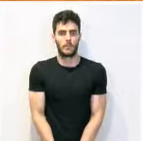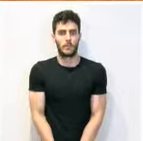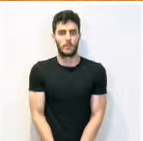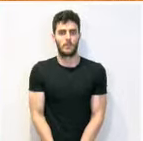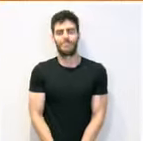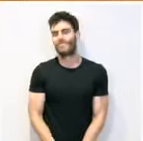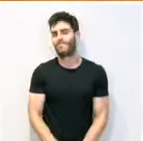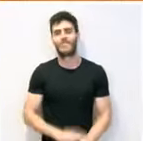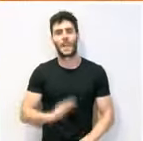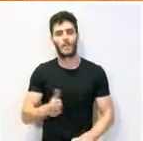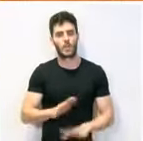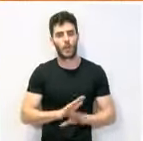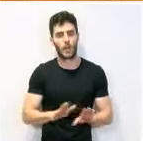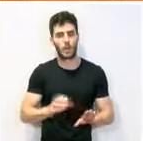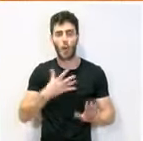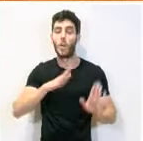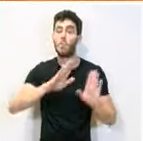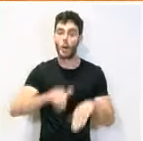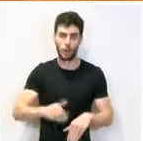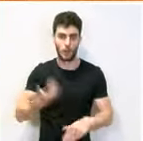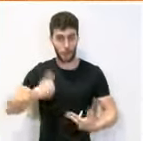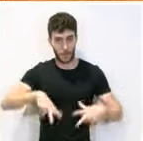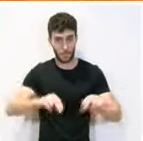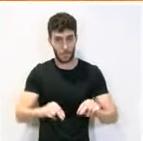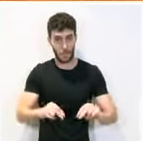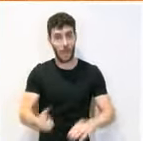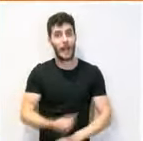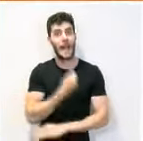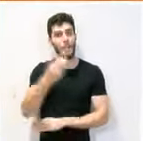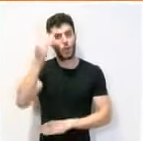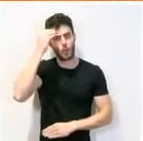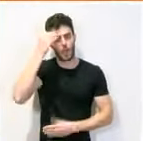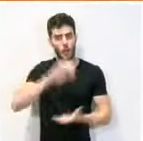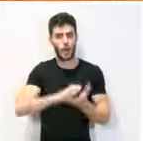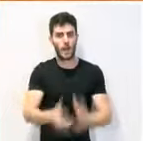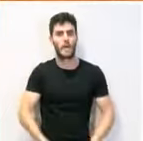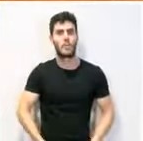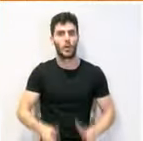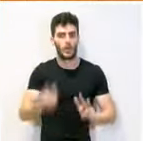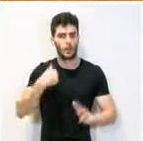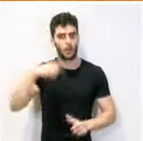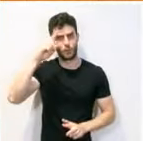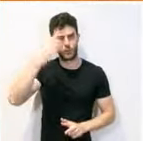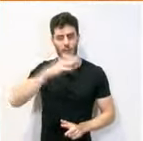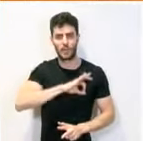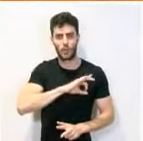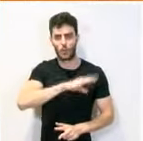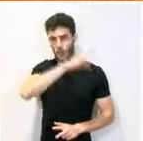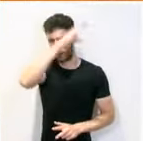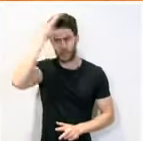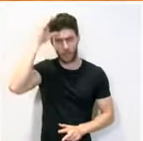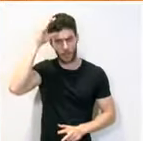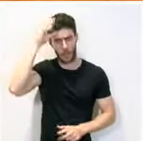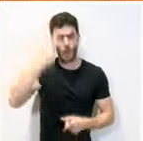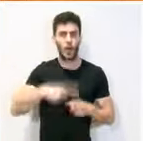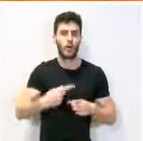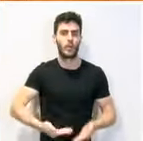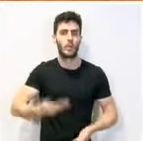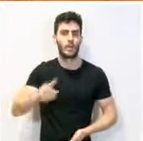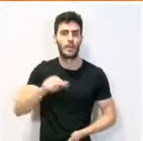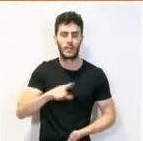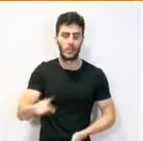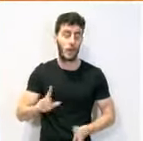efecto. Vale. Y por último, acabo con el impulso a la memoria democrática. No sé si eso, señor Andreu, forma parte de las cosas poco importantes. A